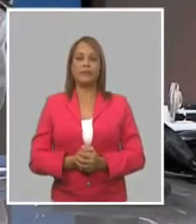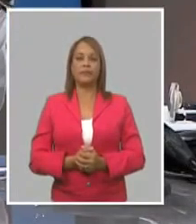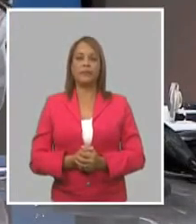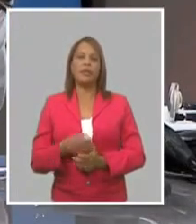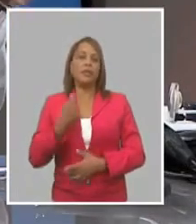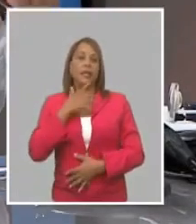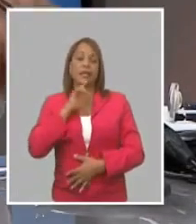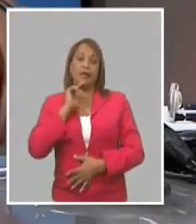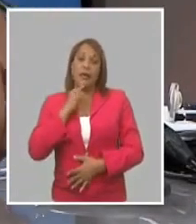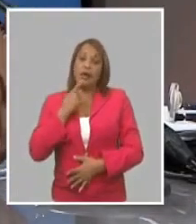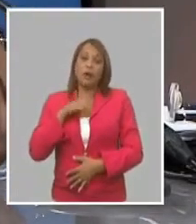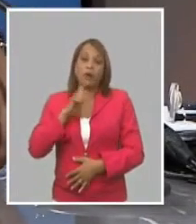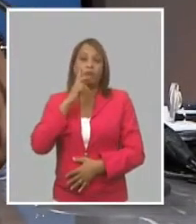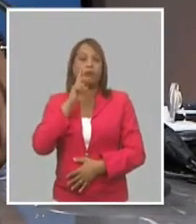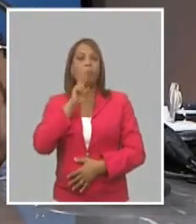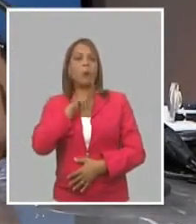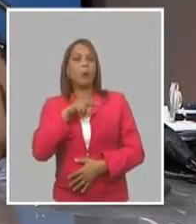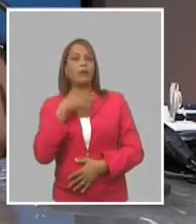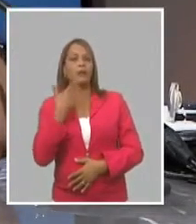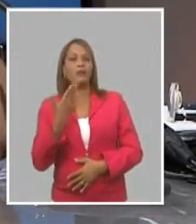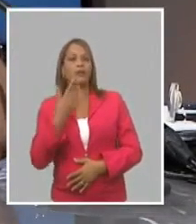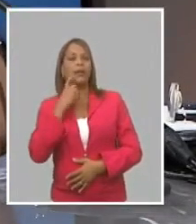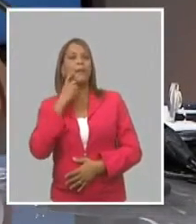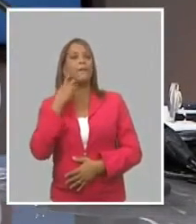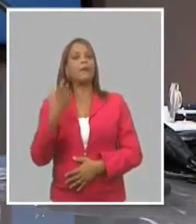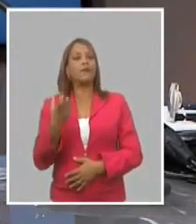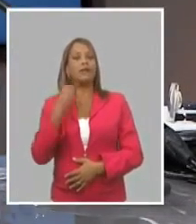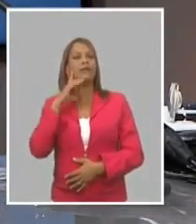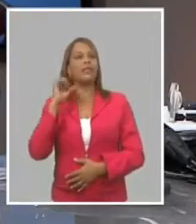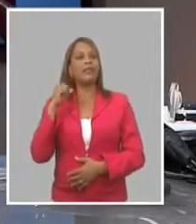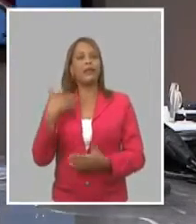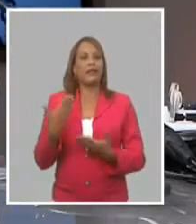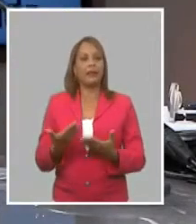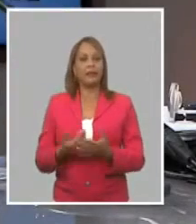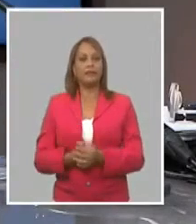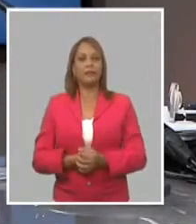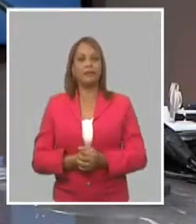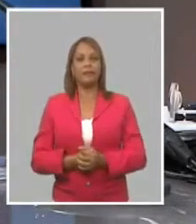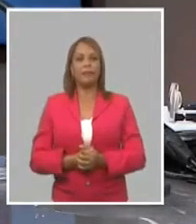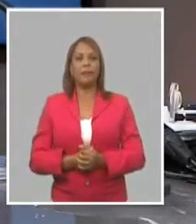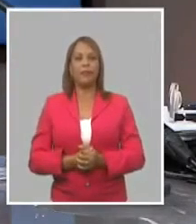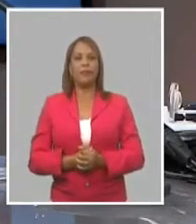Aquí a mí me parece que es importante que entendamos,